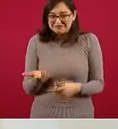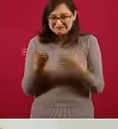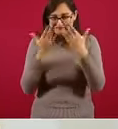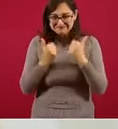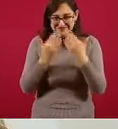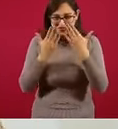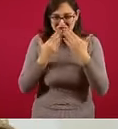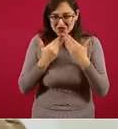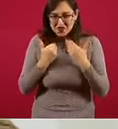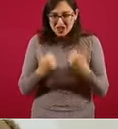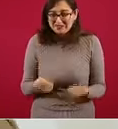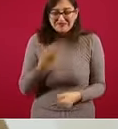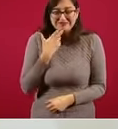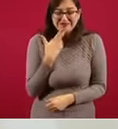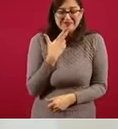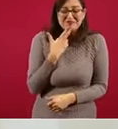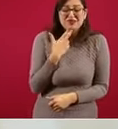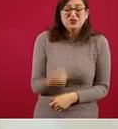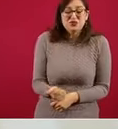hacer estos cierres o